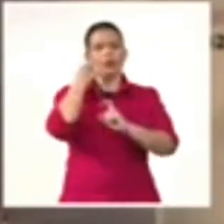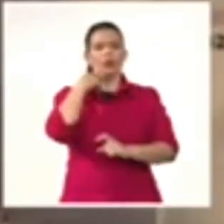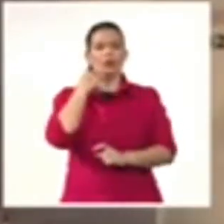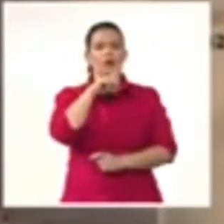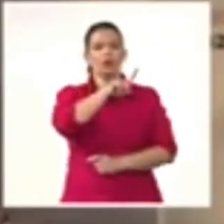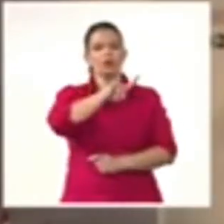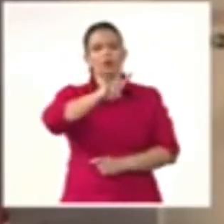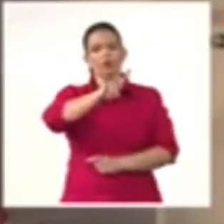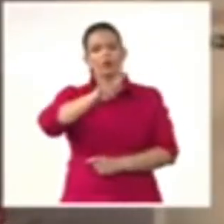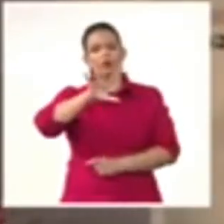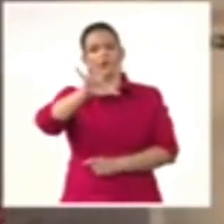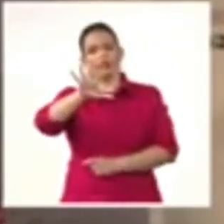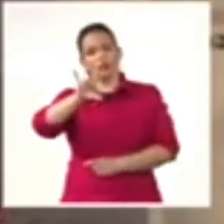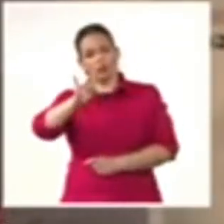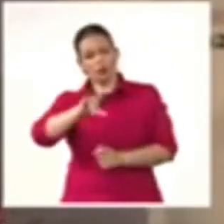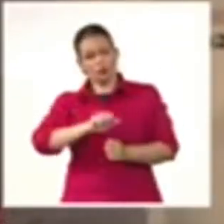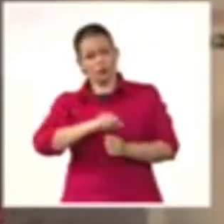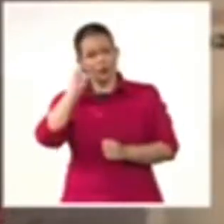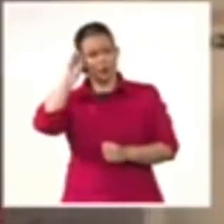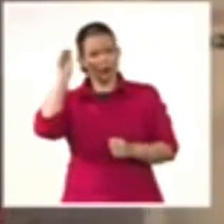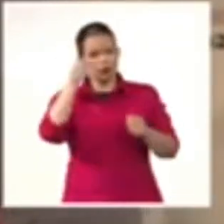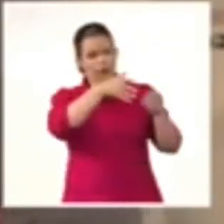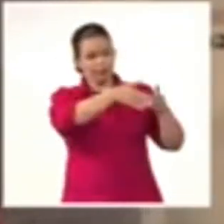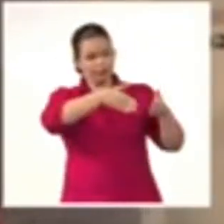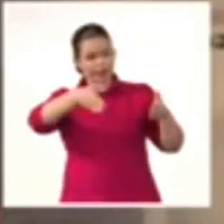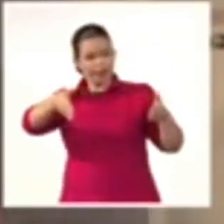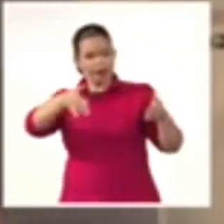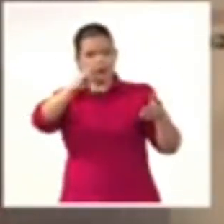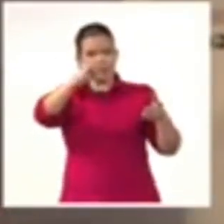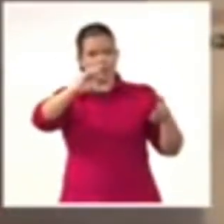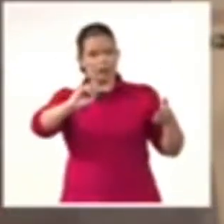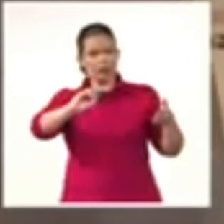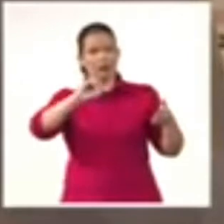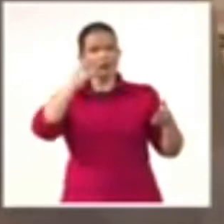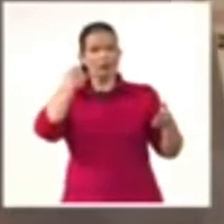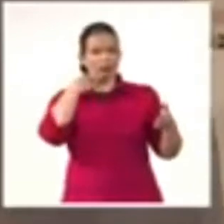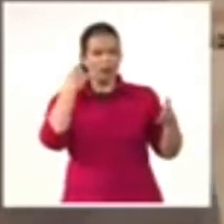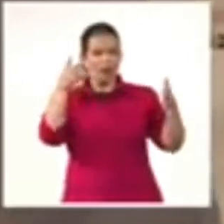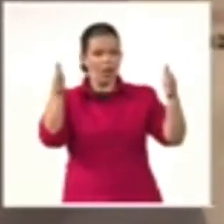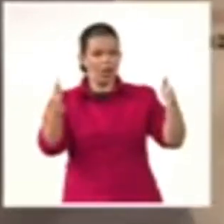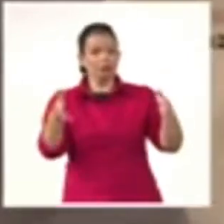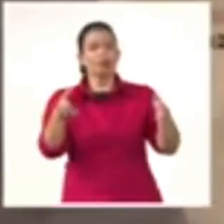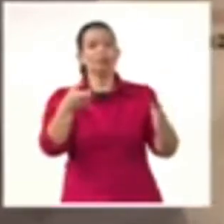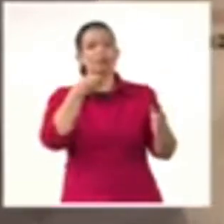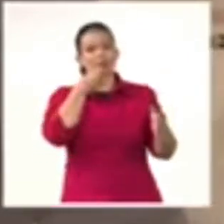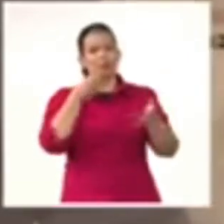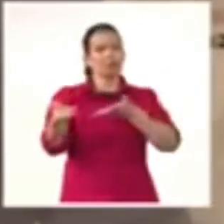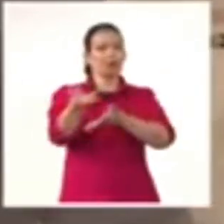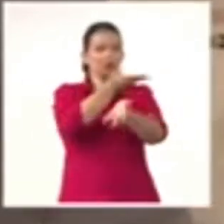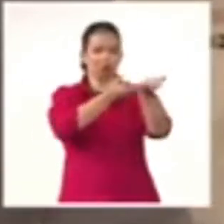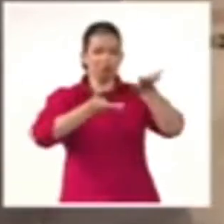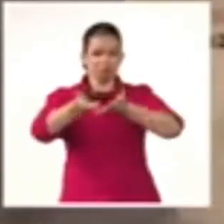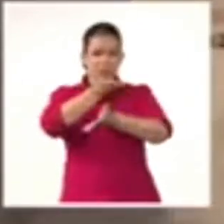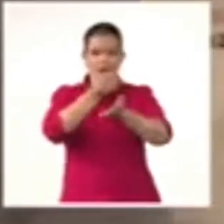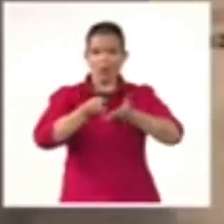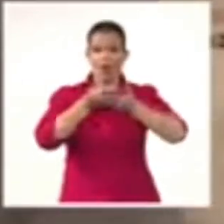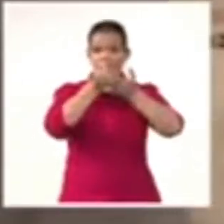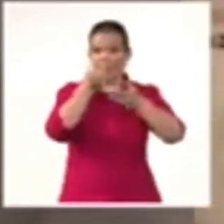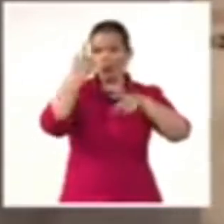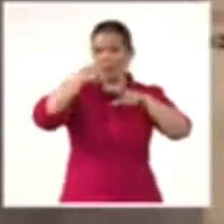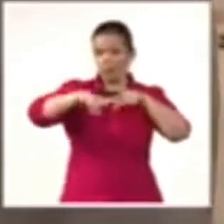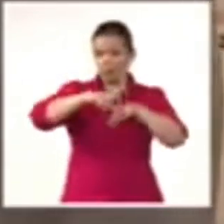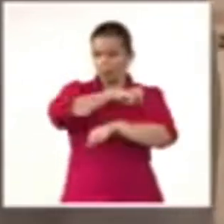1959. A lo largo de los años, hemos sabido compartir y abrazar las causas justas de otros pueblos, casi